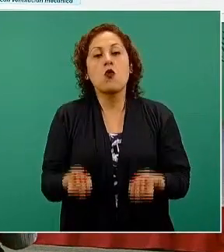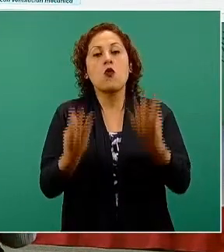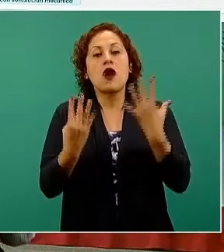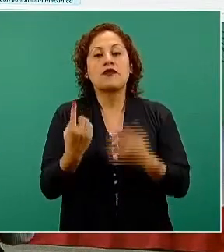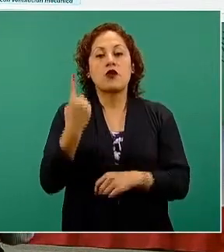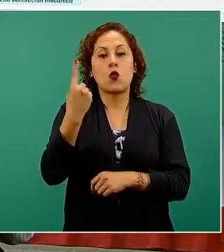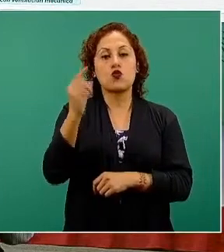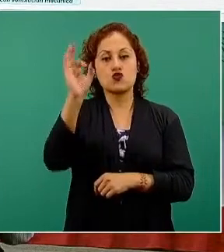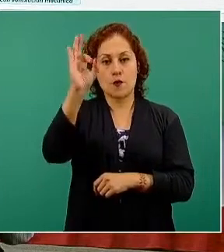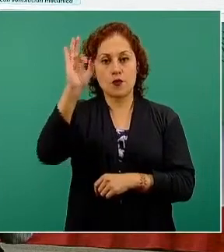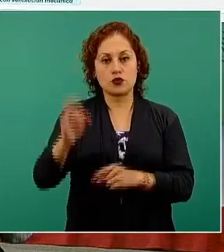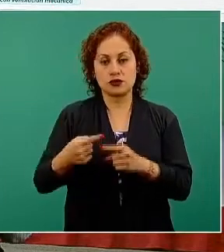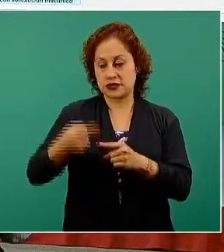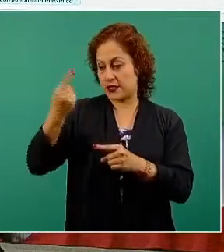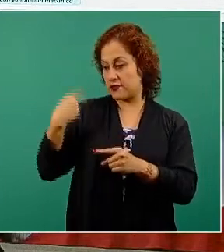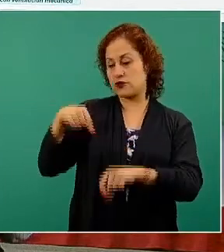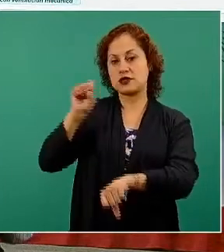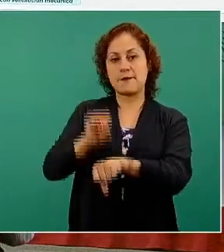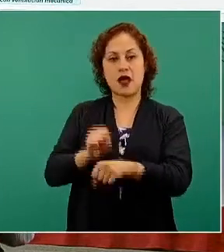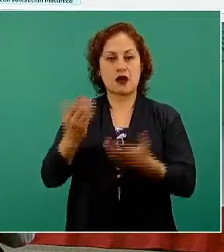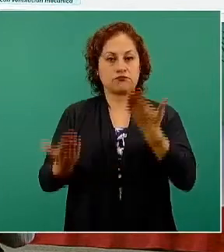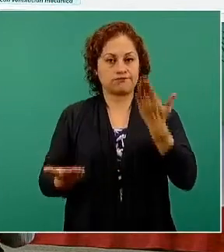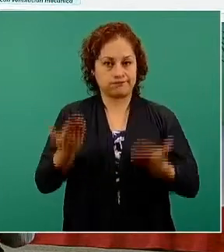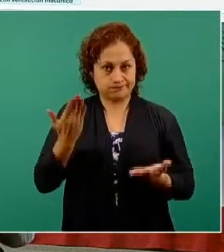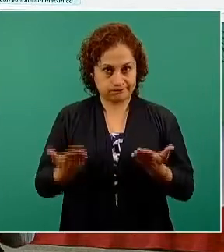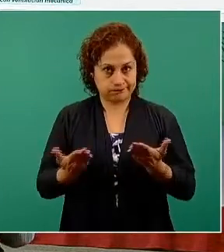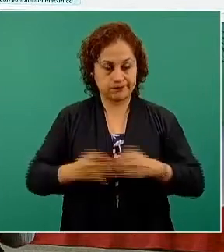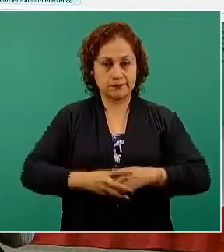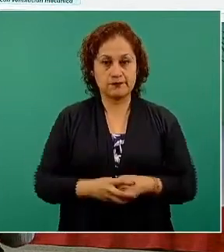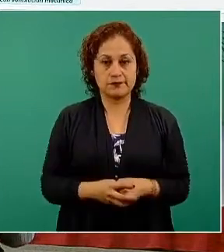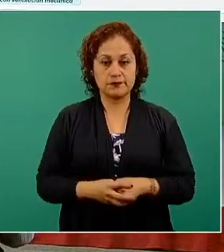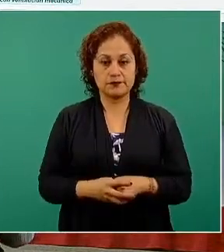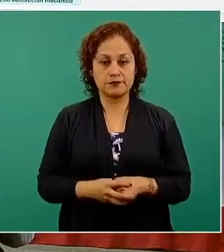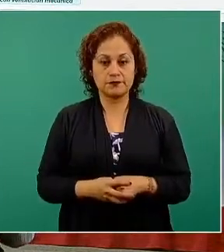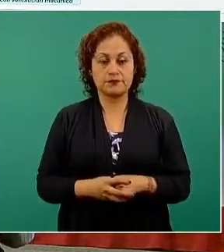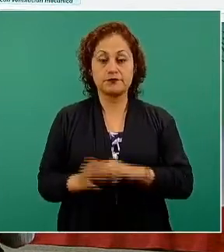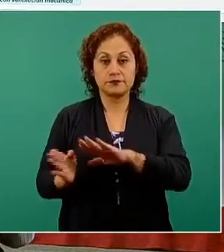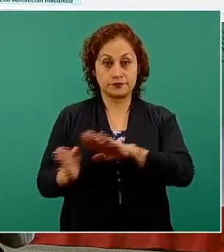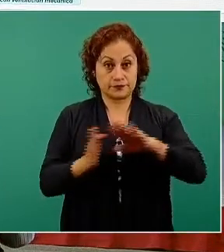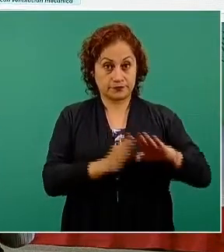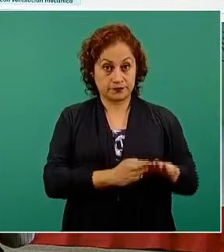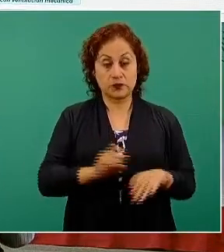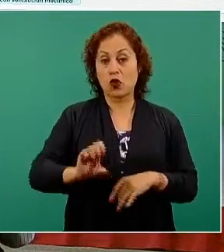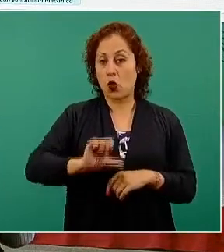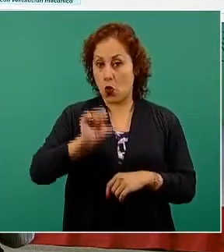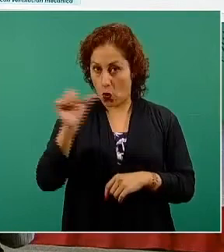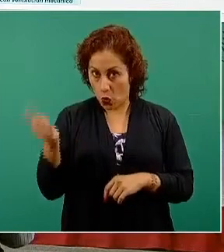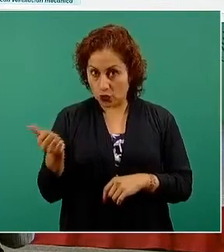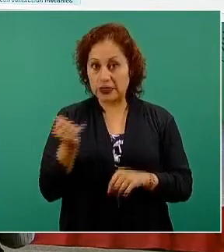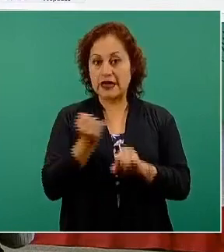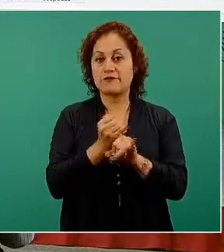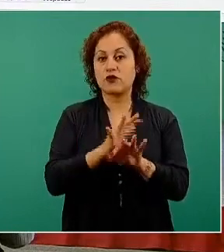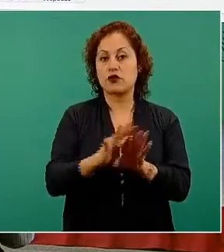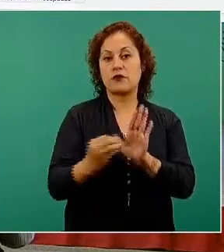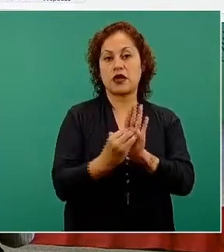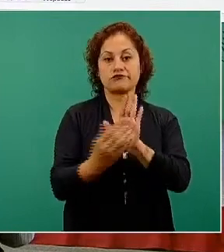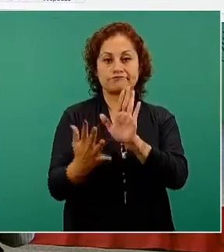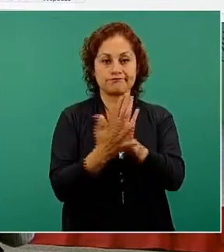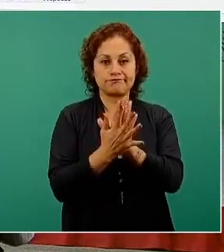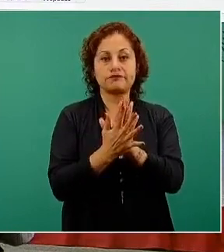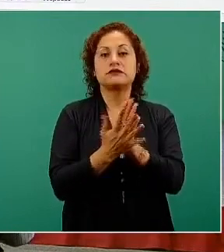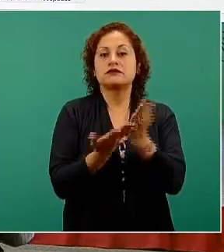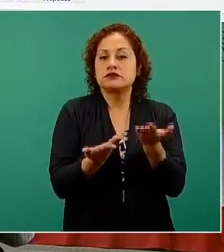de la última semana a esta semana. Y podemos pasar a la siguiente, donde ya tenemos el número de camas. La